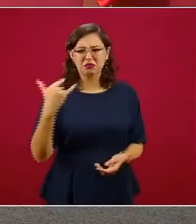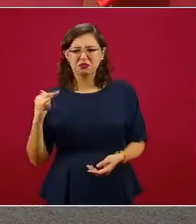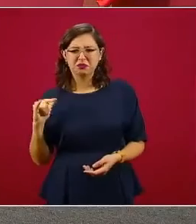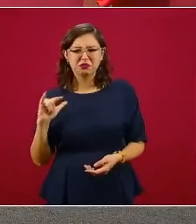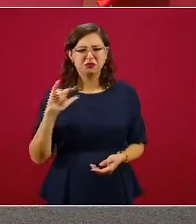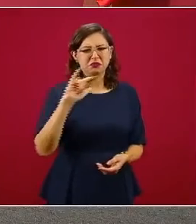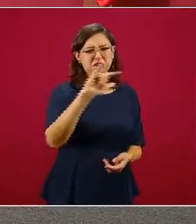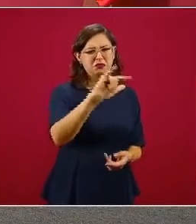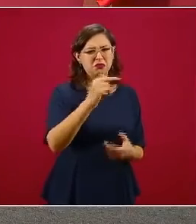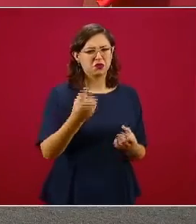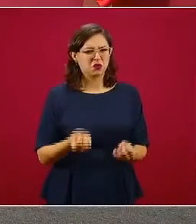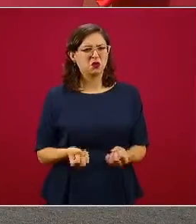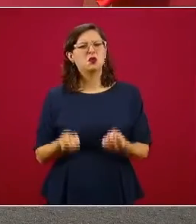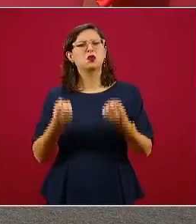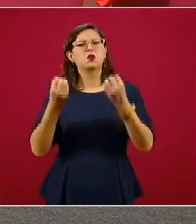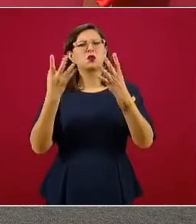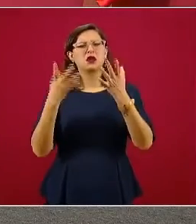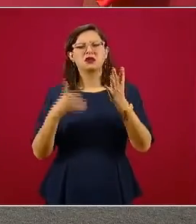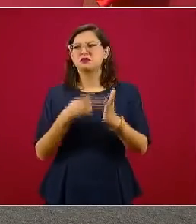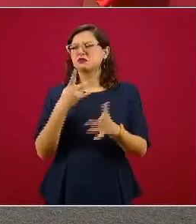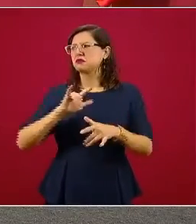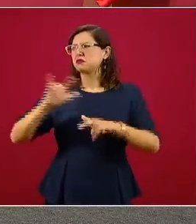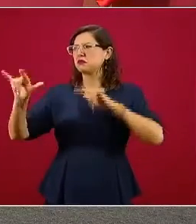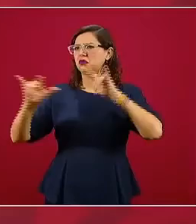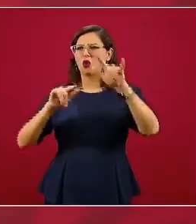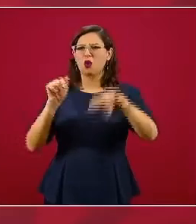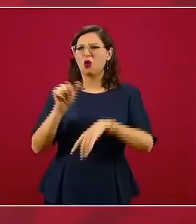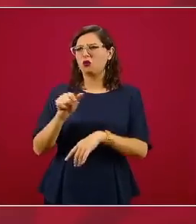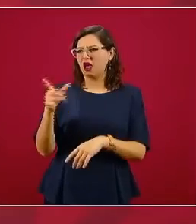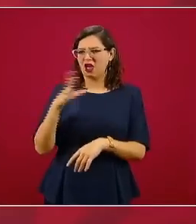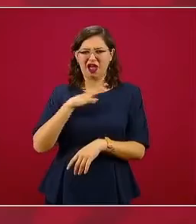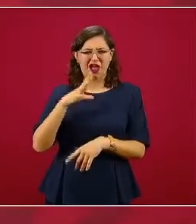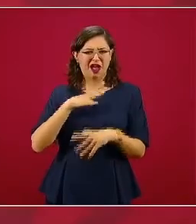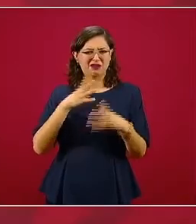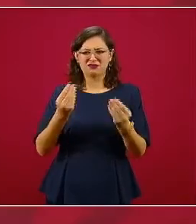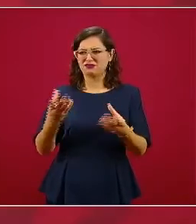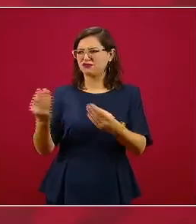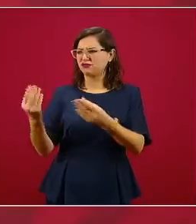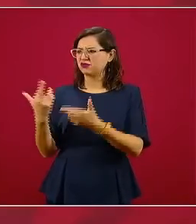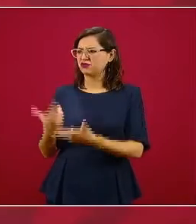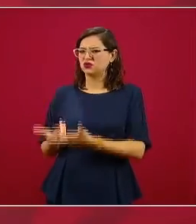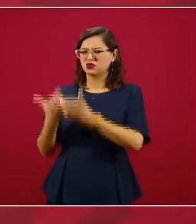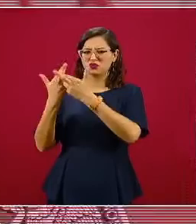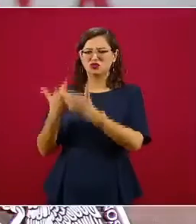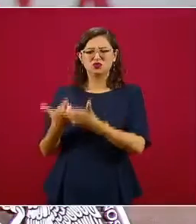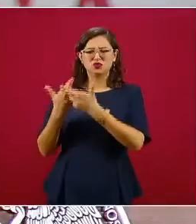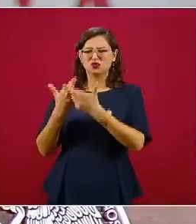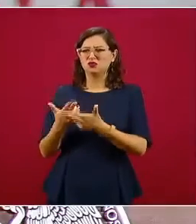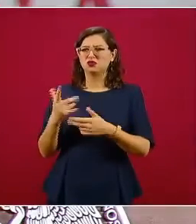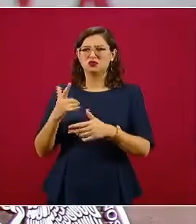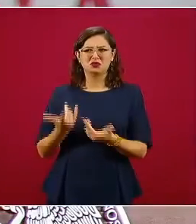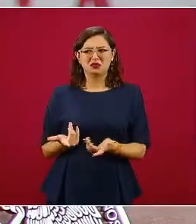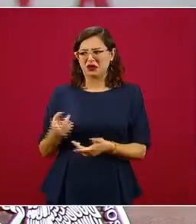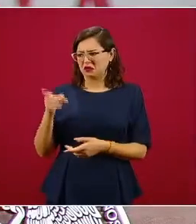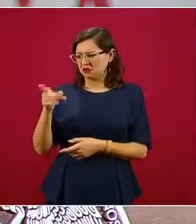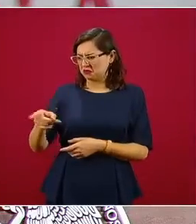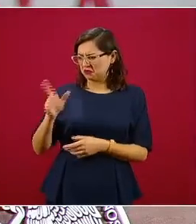De Guadalajara a cualquier parte del país, ni del mundo.